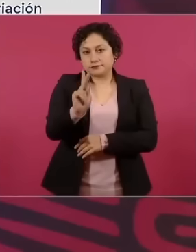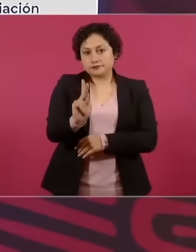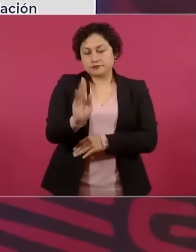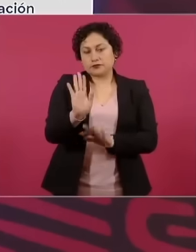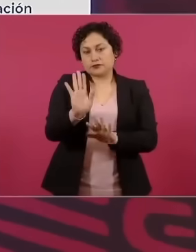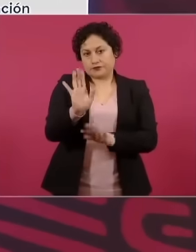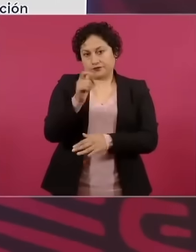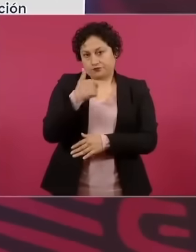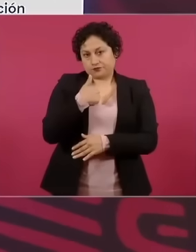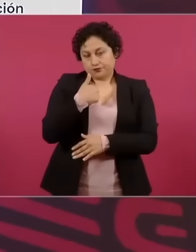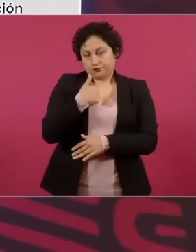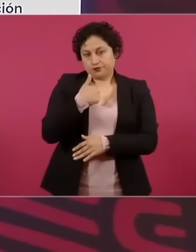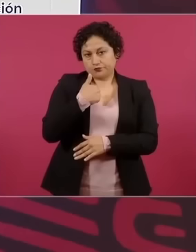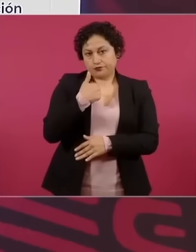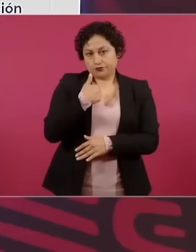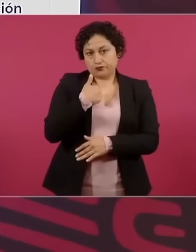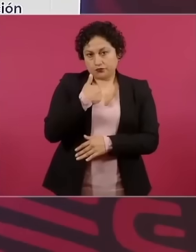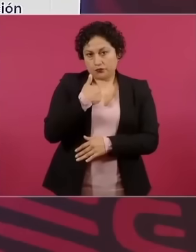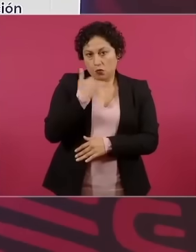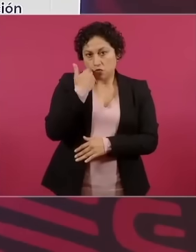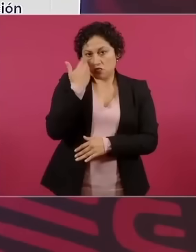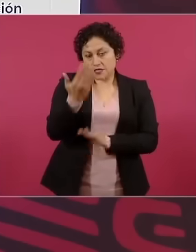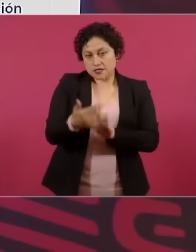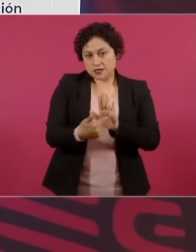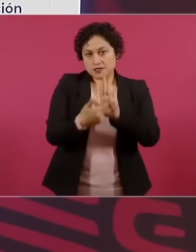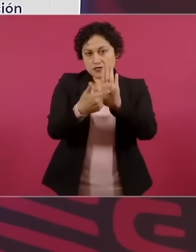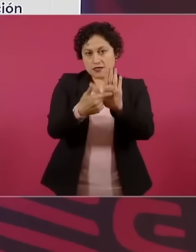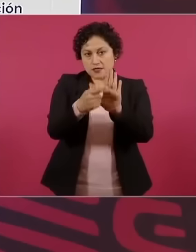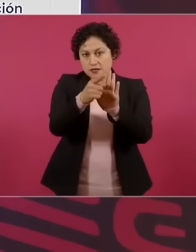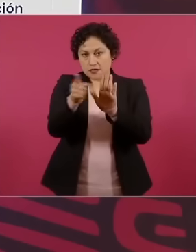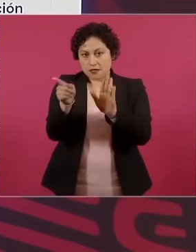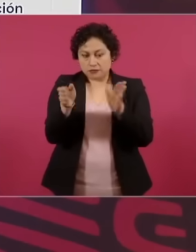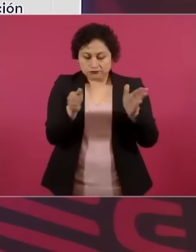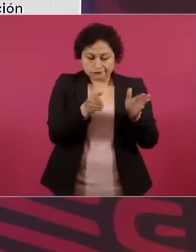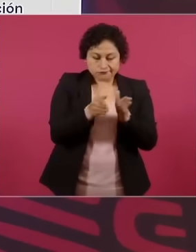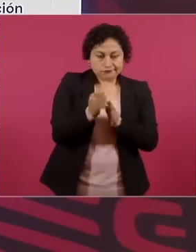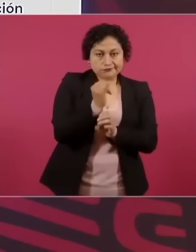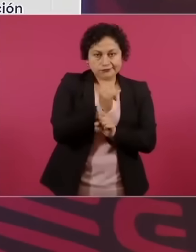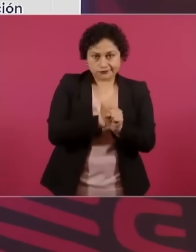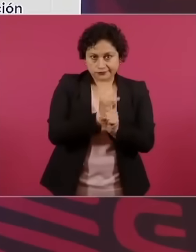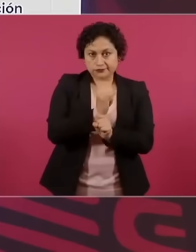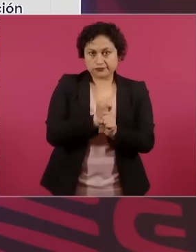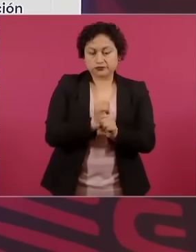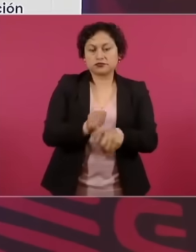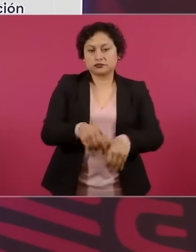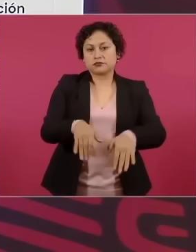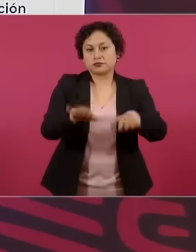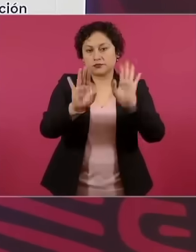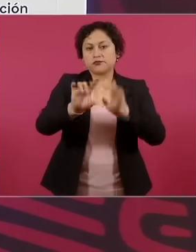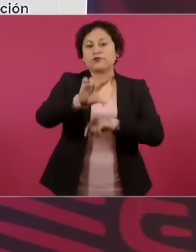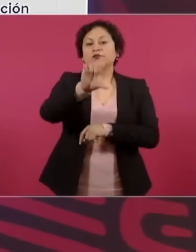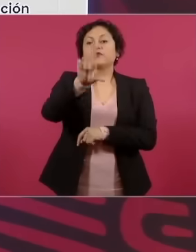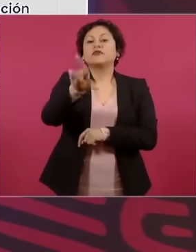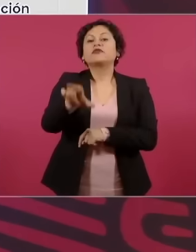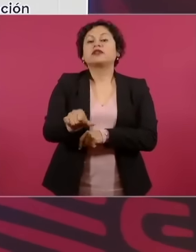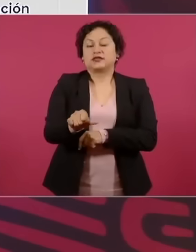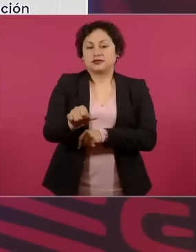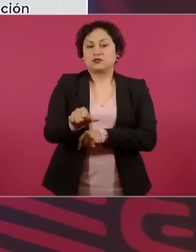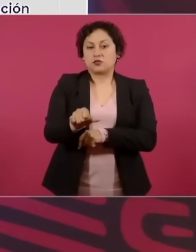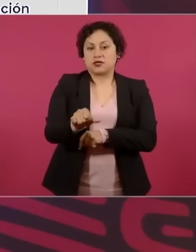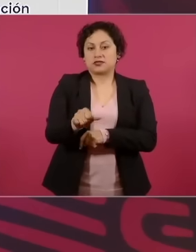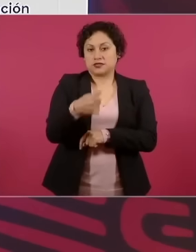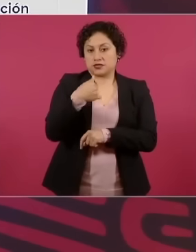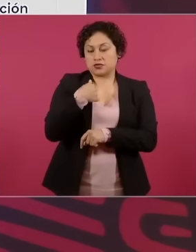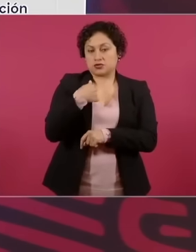quería yo que nos quedáramos aquí un poco. Incluso al rato vamos a regresar porque te voy a